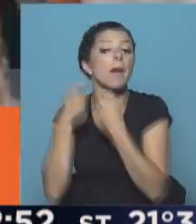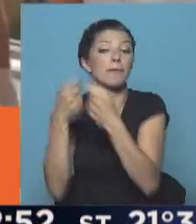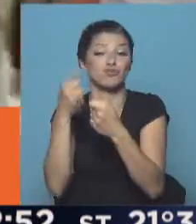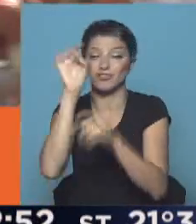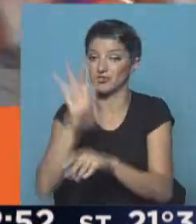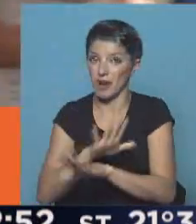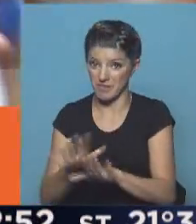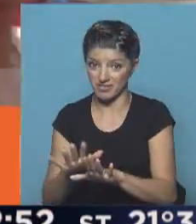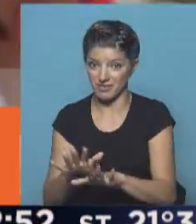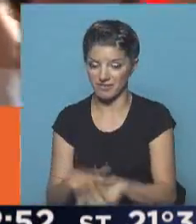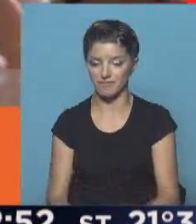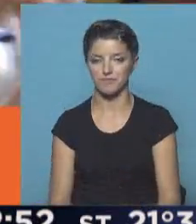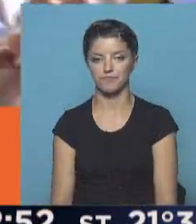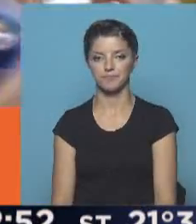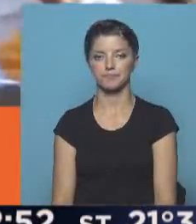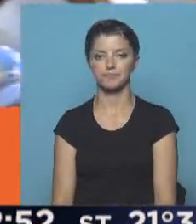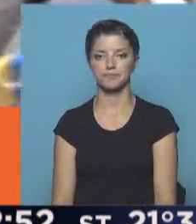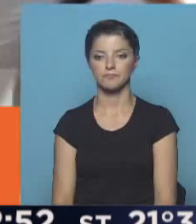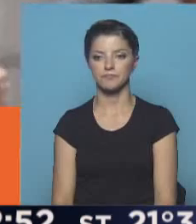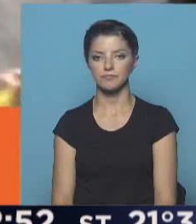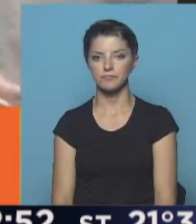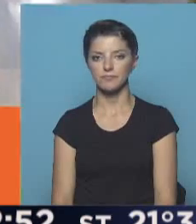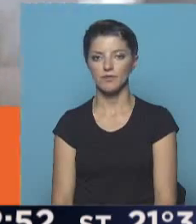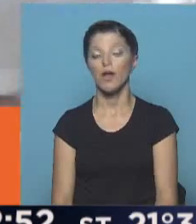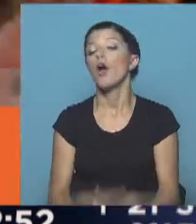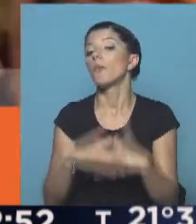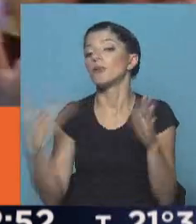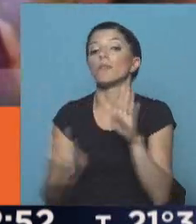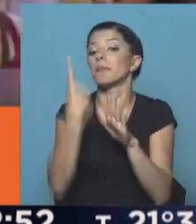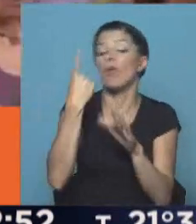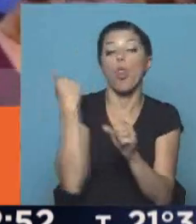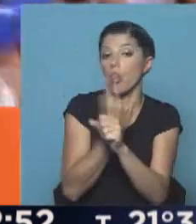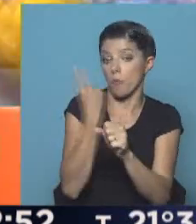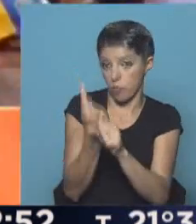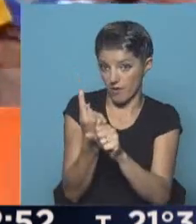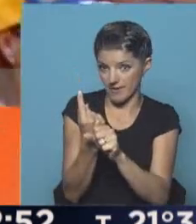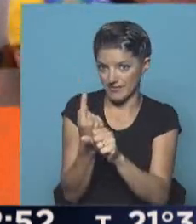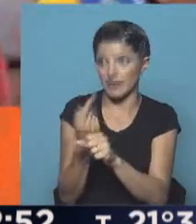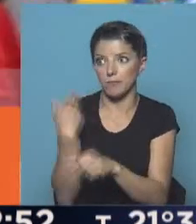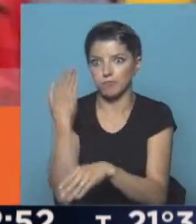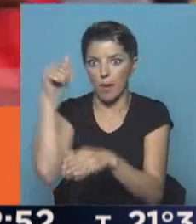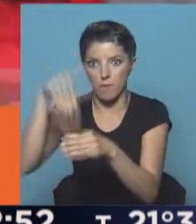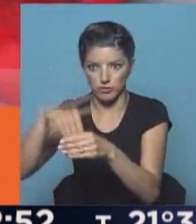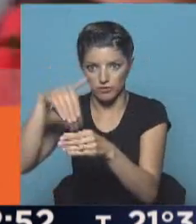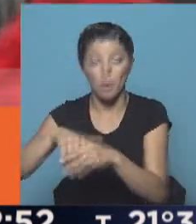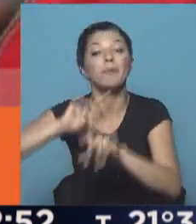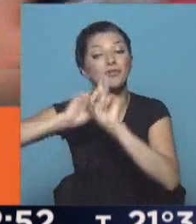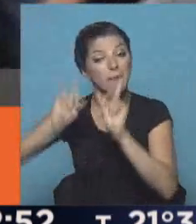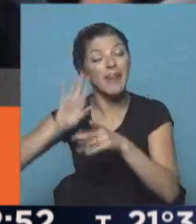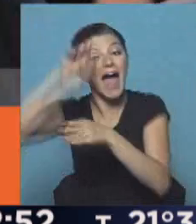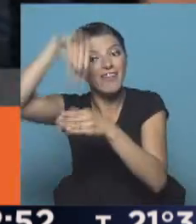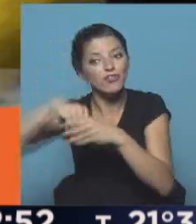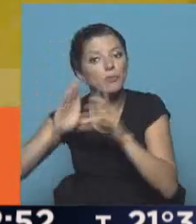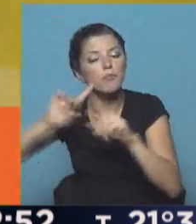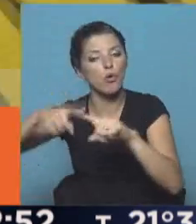contexto, por un lado, no puede enfrentarse con las elecciones. Por otro lado, tiene sectores dentro del mismo Partido